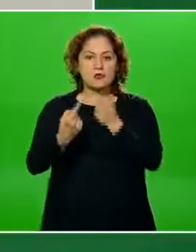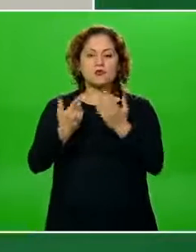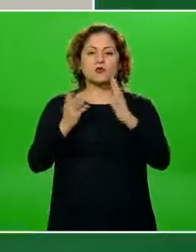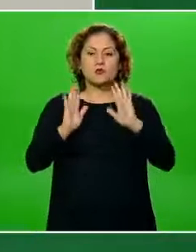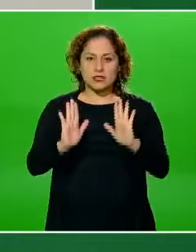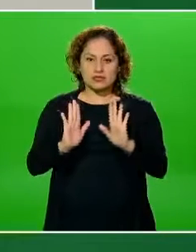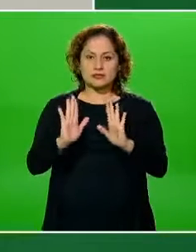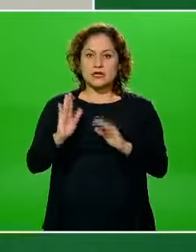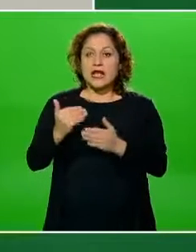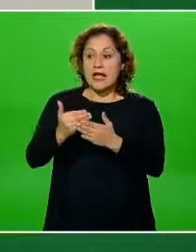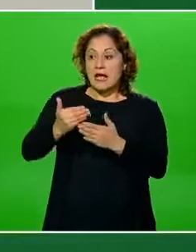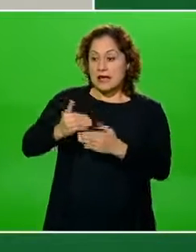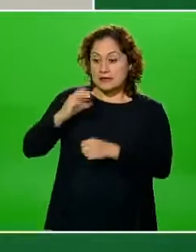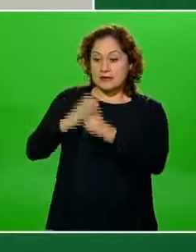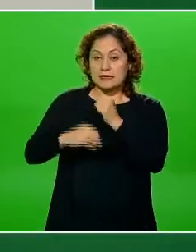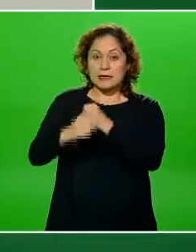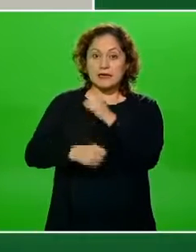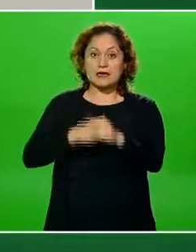ya